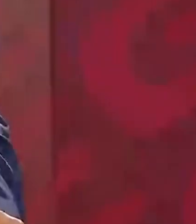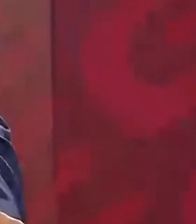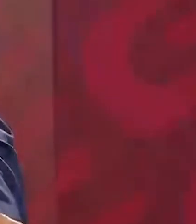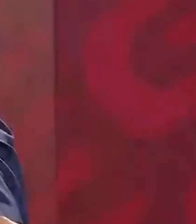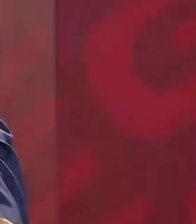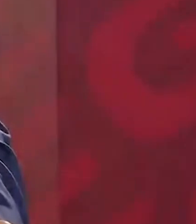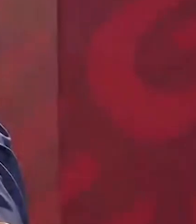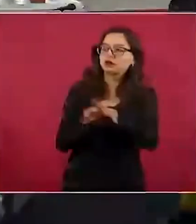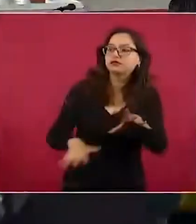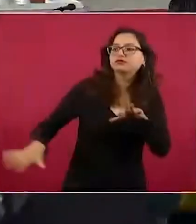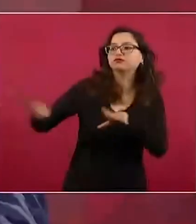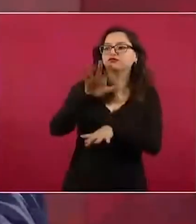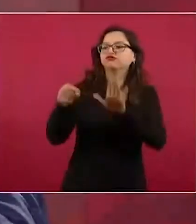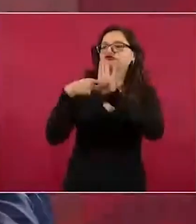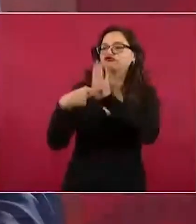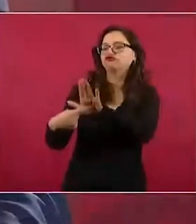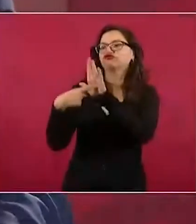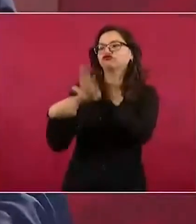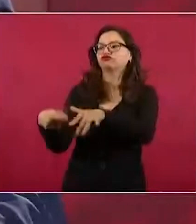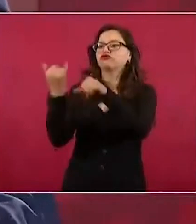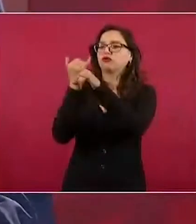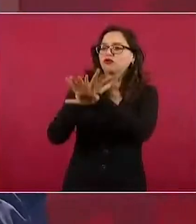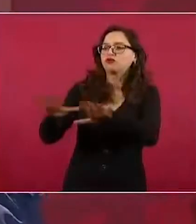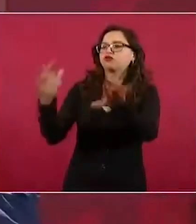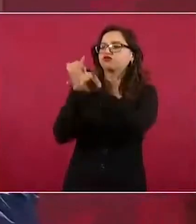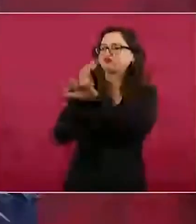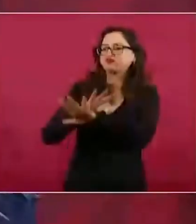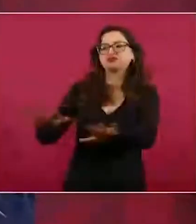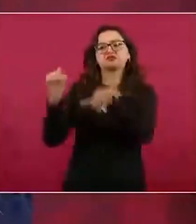haciendo conciencia en el pueblo, seguir adelante con la